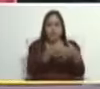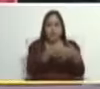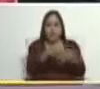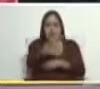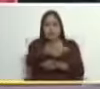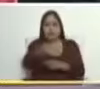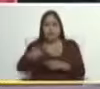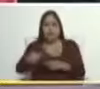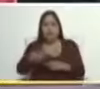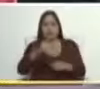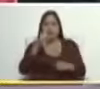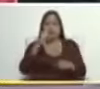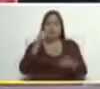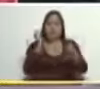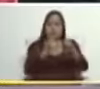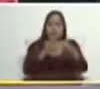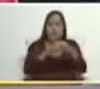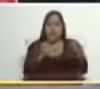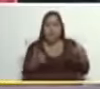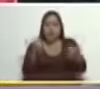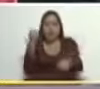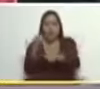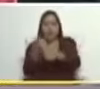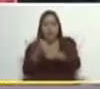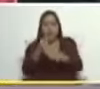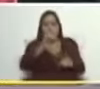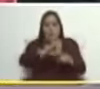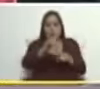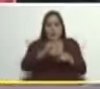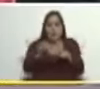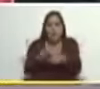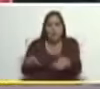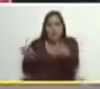obreros mineros en una zona minera